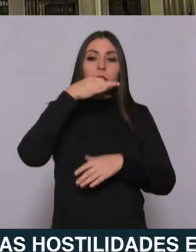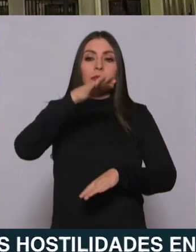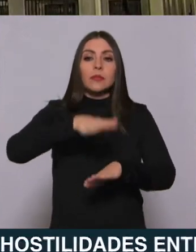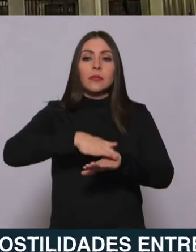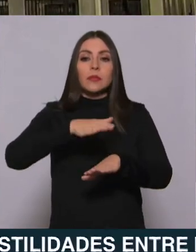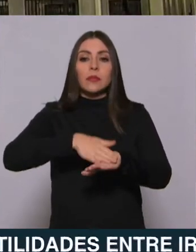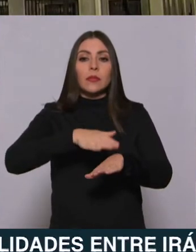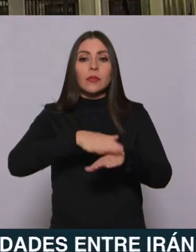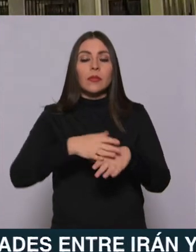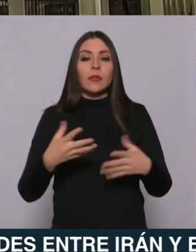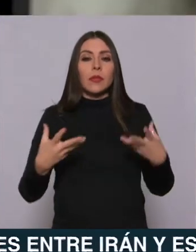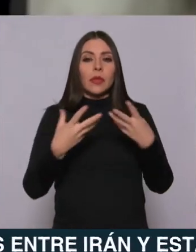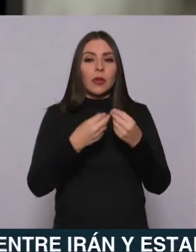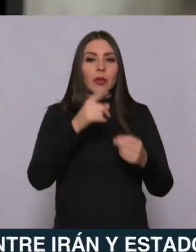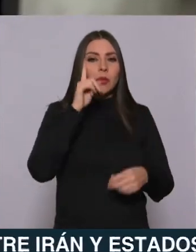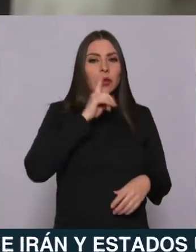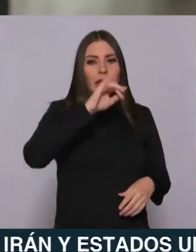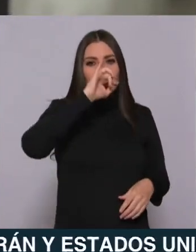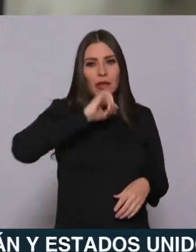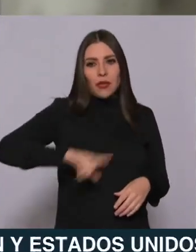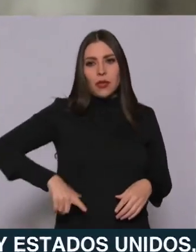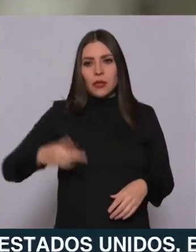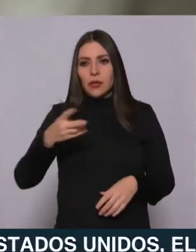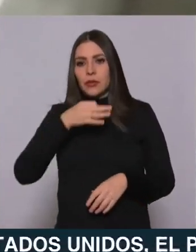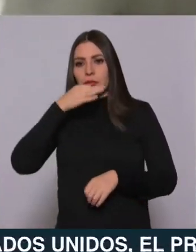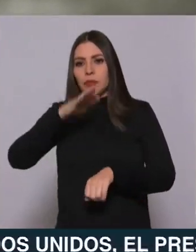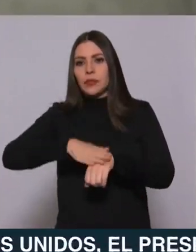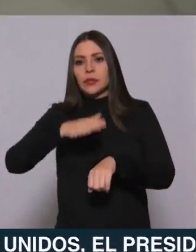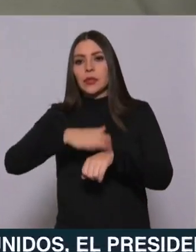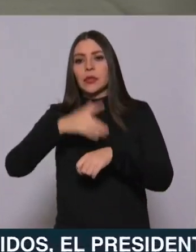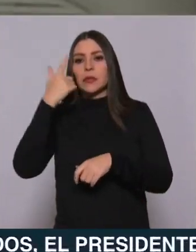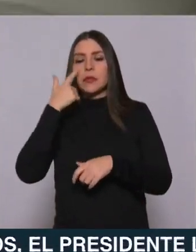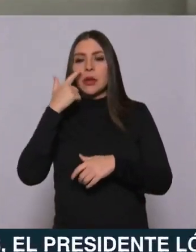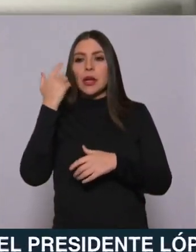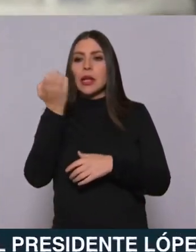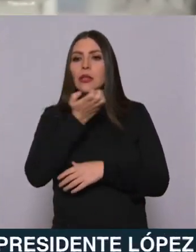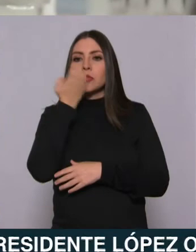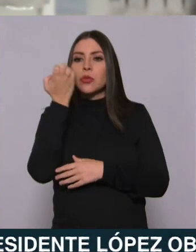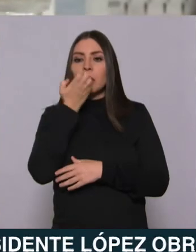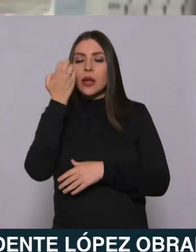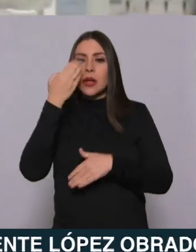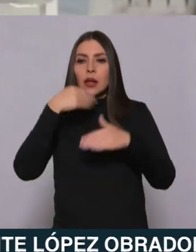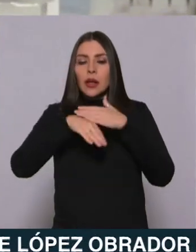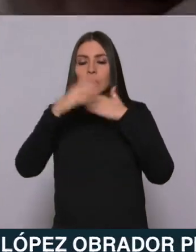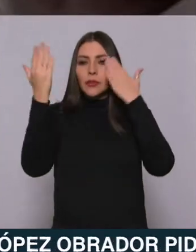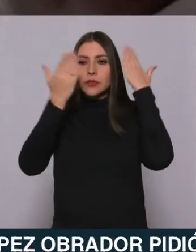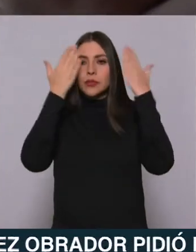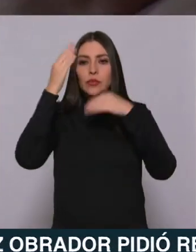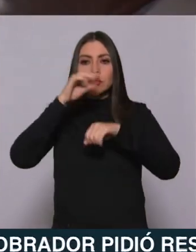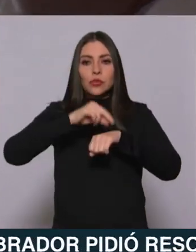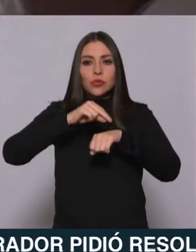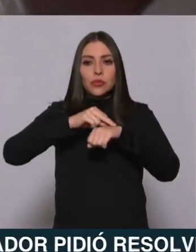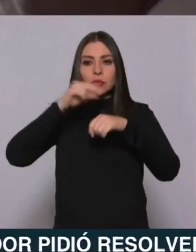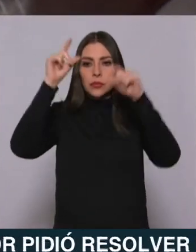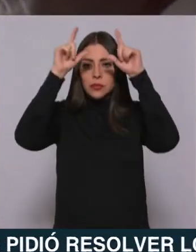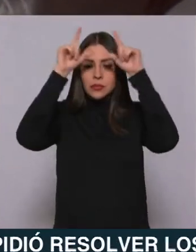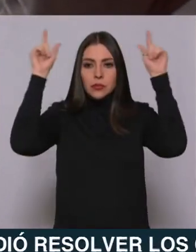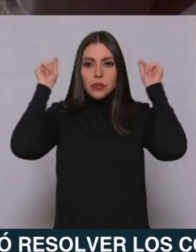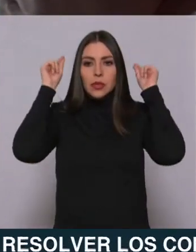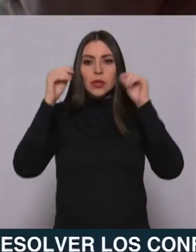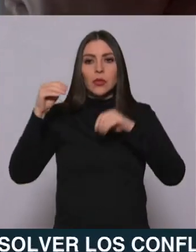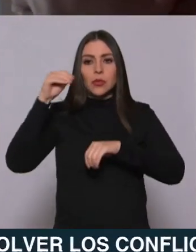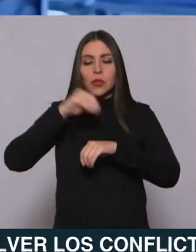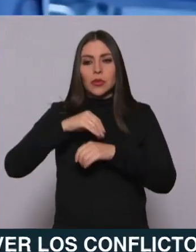de gobierno Claudia Sheinbaum la convocatoria para la Escuela de Medicina y Enfermería que se establecerá en la Ciudad de México,